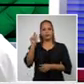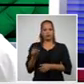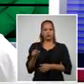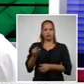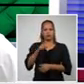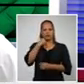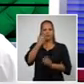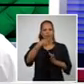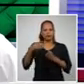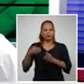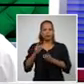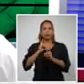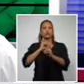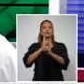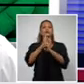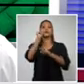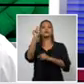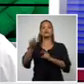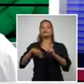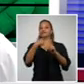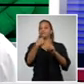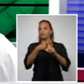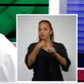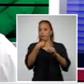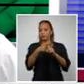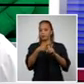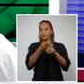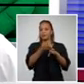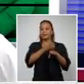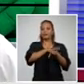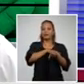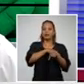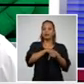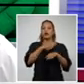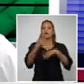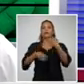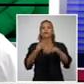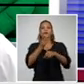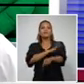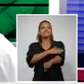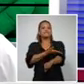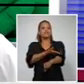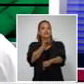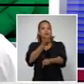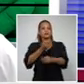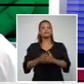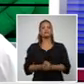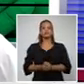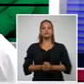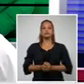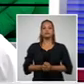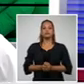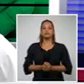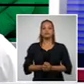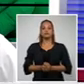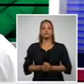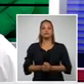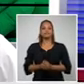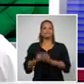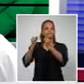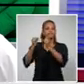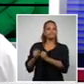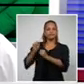contacto de un caso positivo con antecedentes de hipertensión arterial, tuvo una estadía hospitalaria